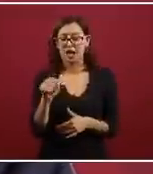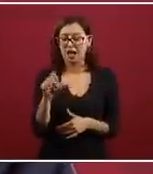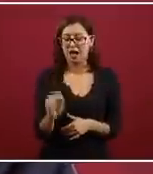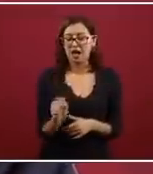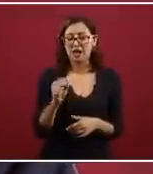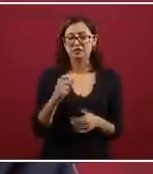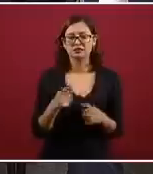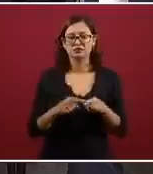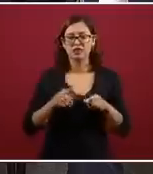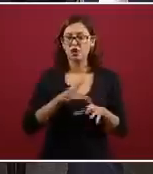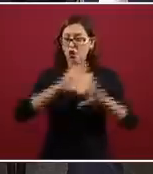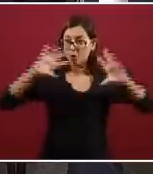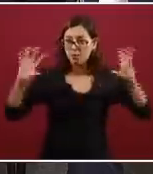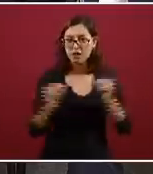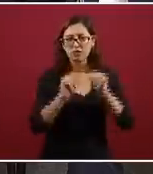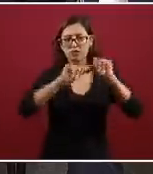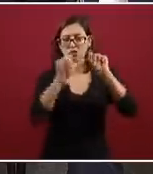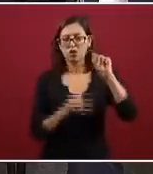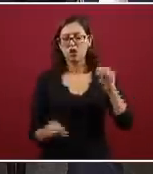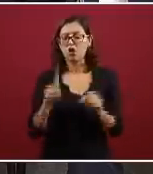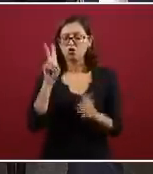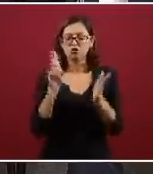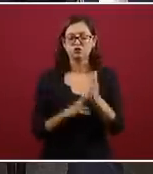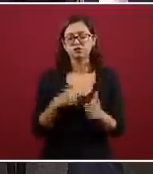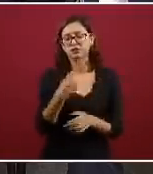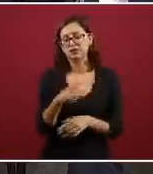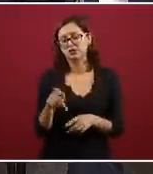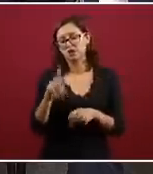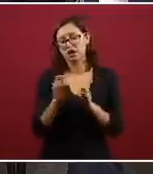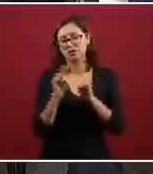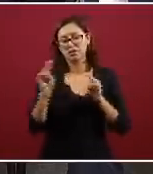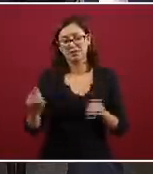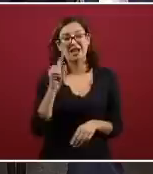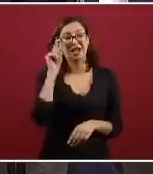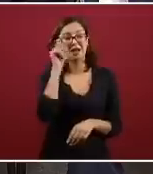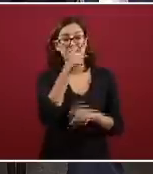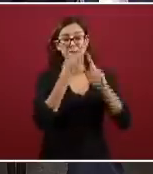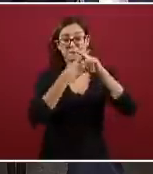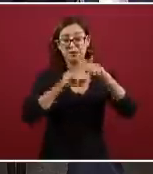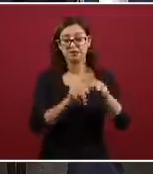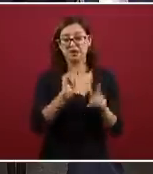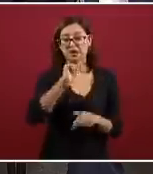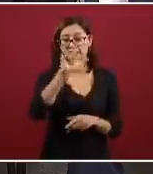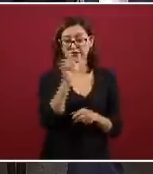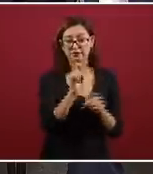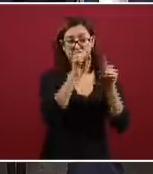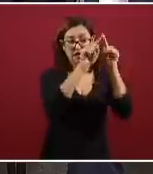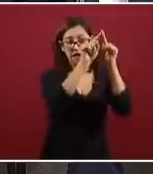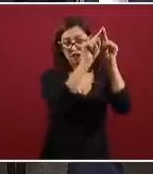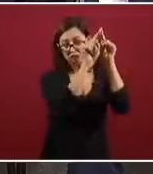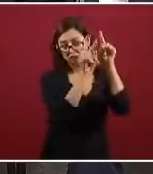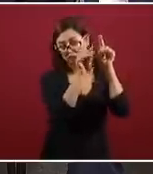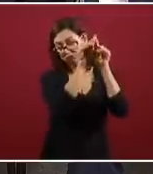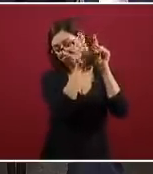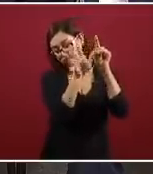2.150 kilómetros desde la cuenca de Oaxaca, en Texas, con acceso al gas más barato del